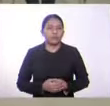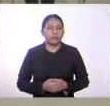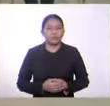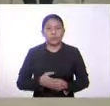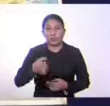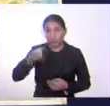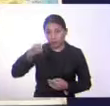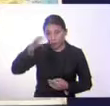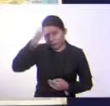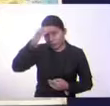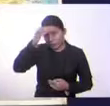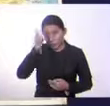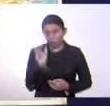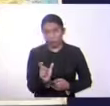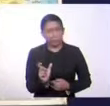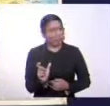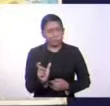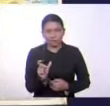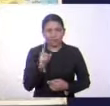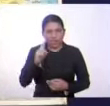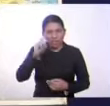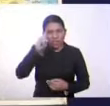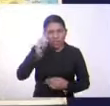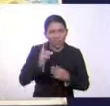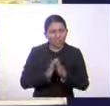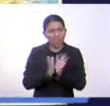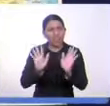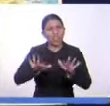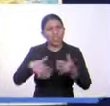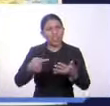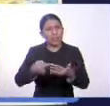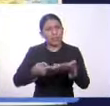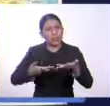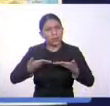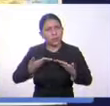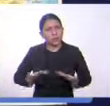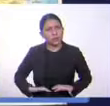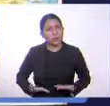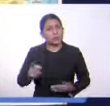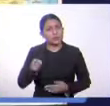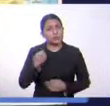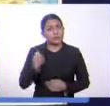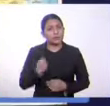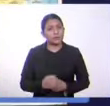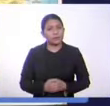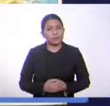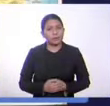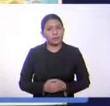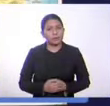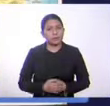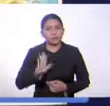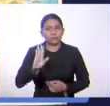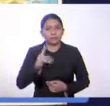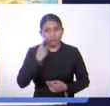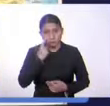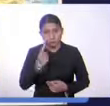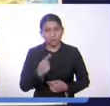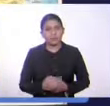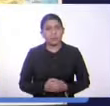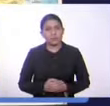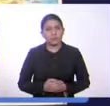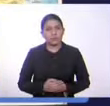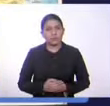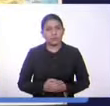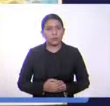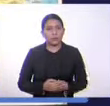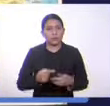concepto, yo creo que la idea general de qué son los derechos humanos es fundamental. Por un lado hay que entender a los derechos humanos